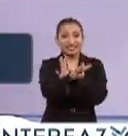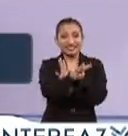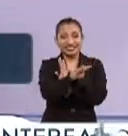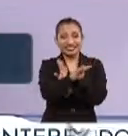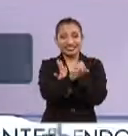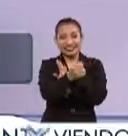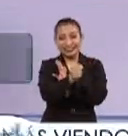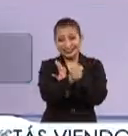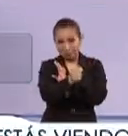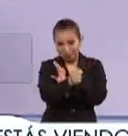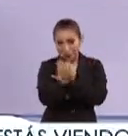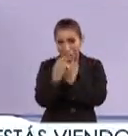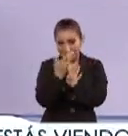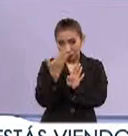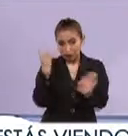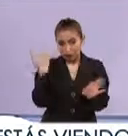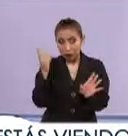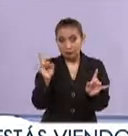17 al 17 de septiembre.